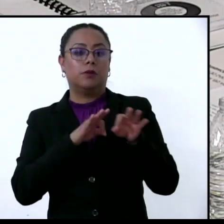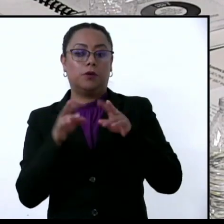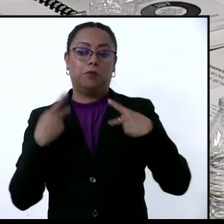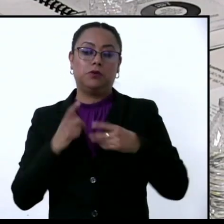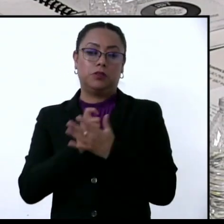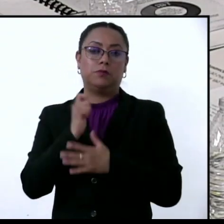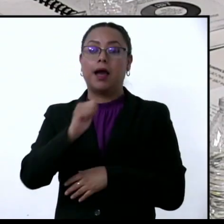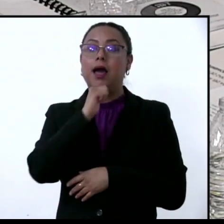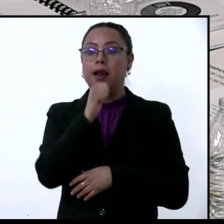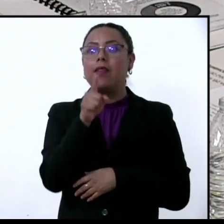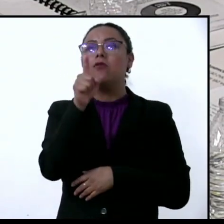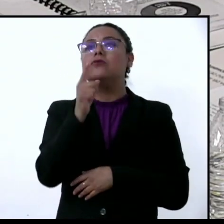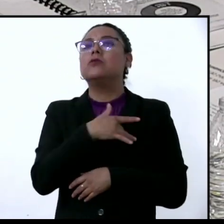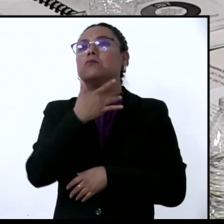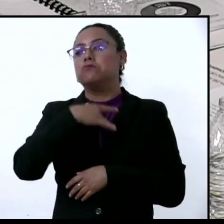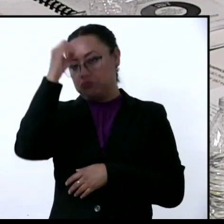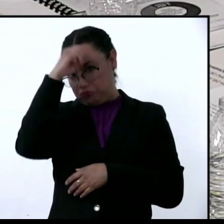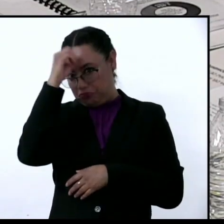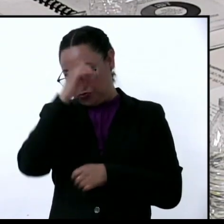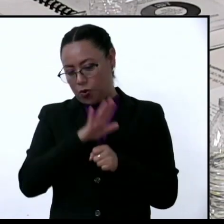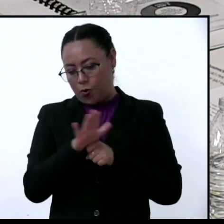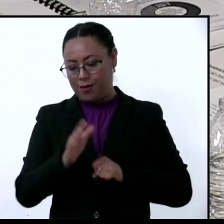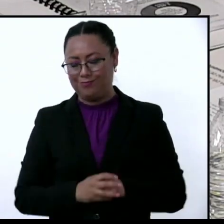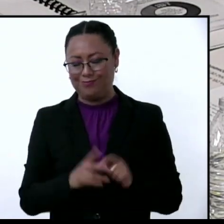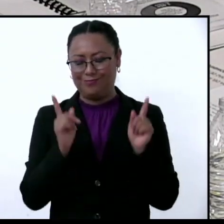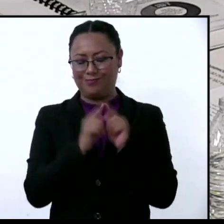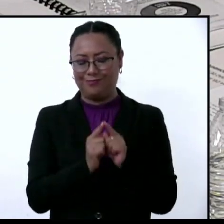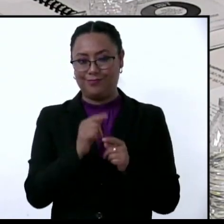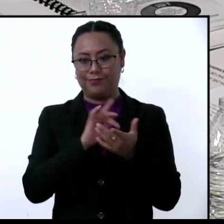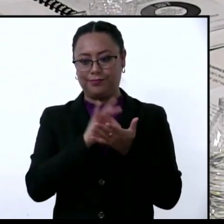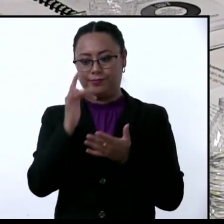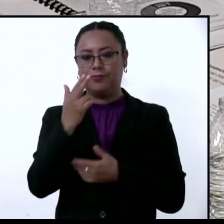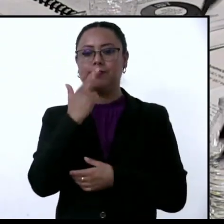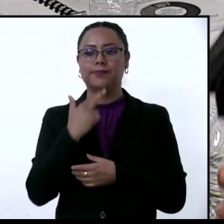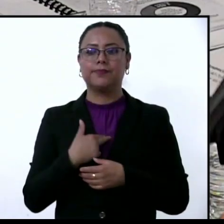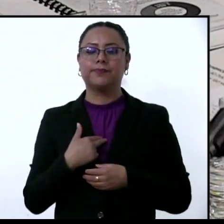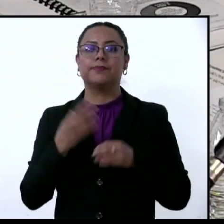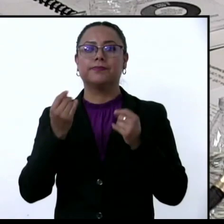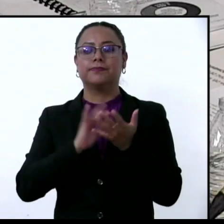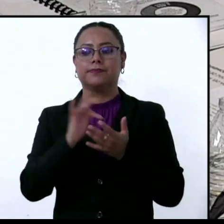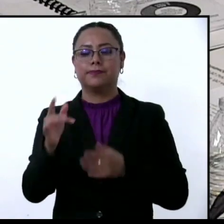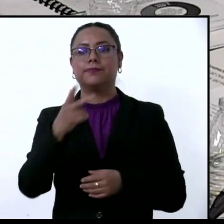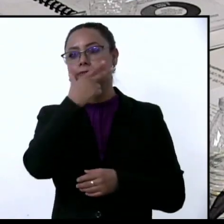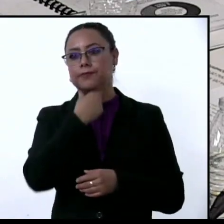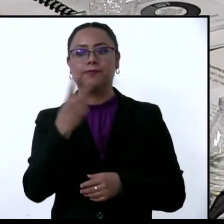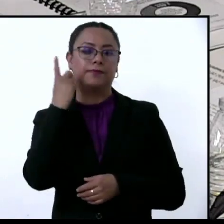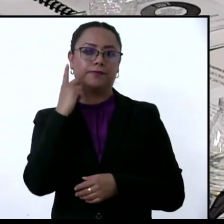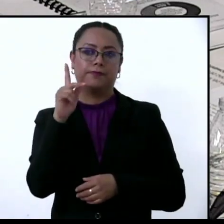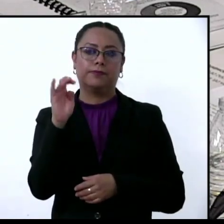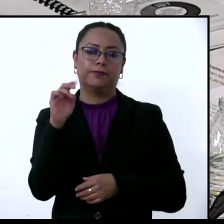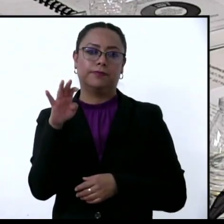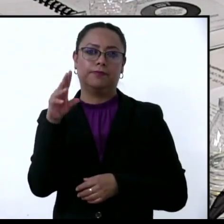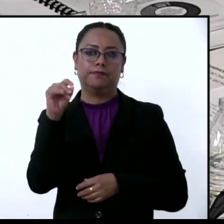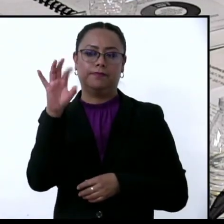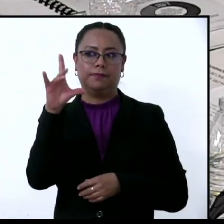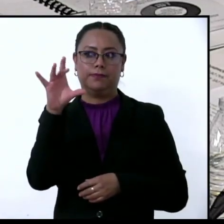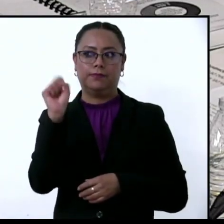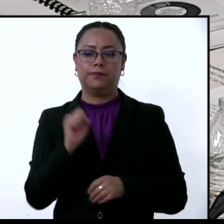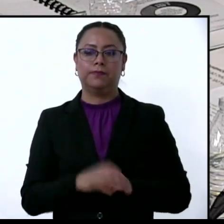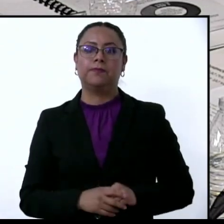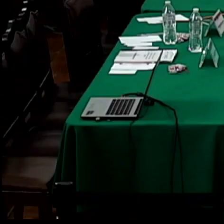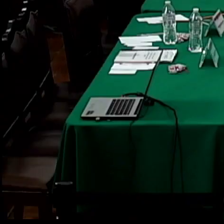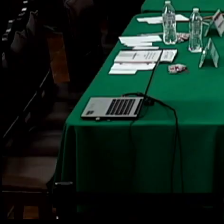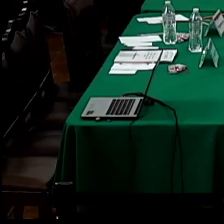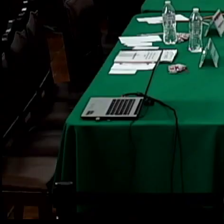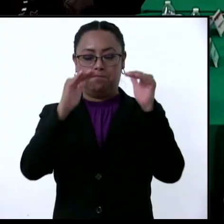asalariadas? Es cuanto, agradezco sus respuestas. Muchas gracias, diputado Temístocles. Continúe la